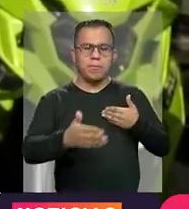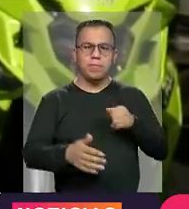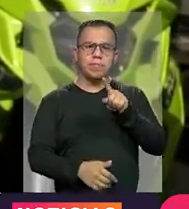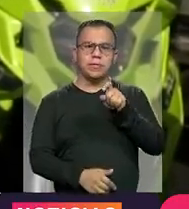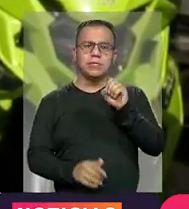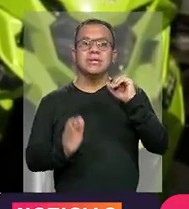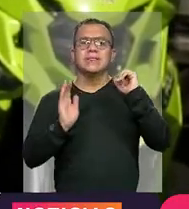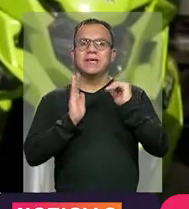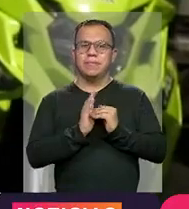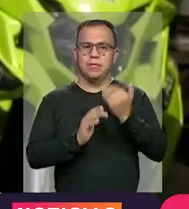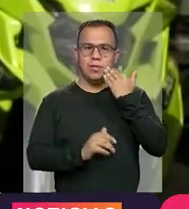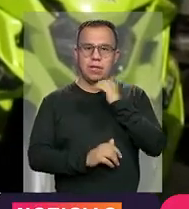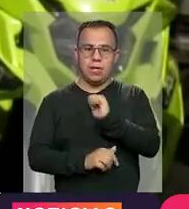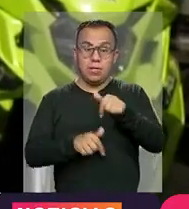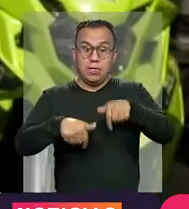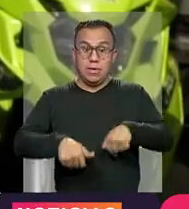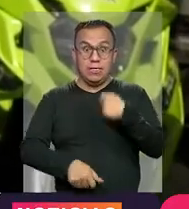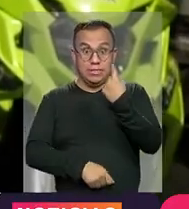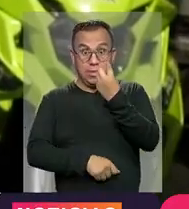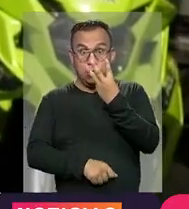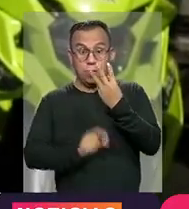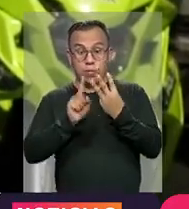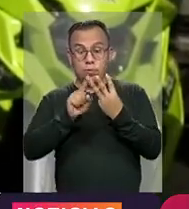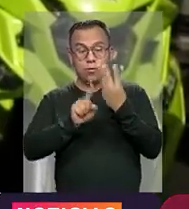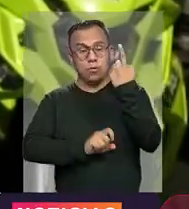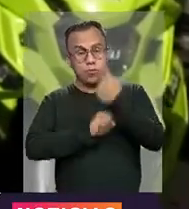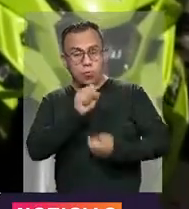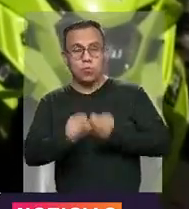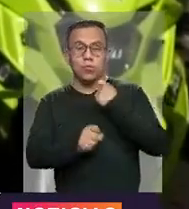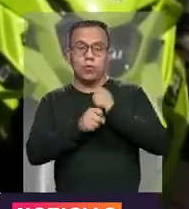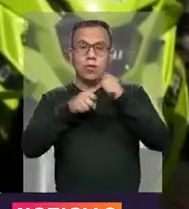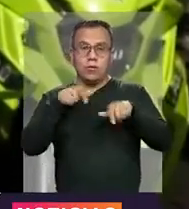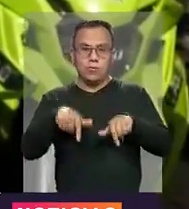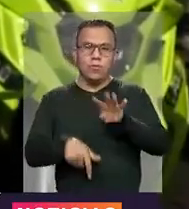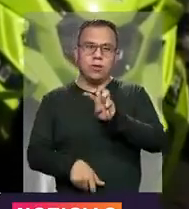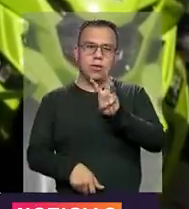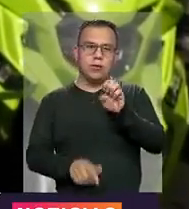60 mil empleos para mujeres. Solo este año, en un año, vamos a hacer 48 mil empleos nuevos para mujeres.